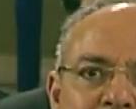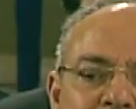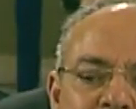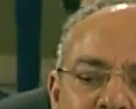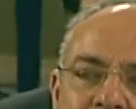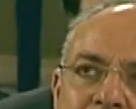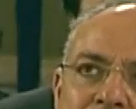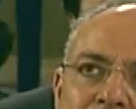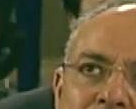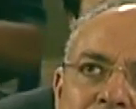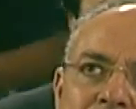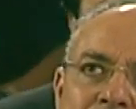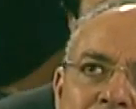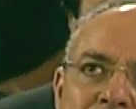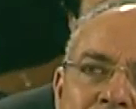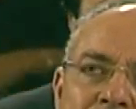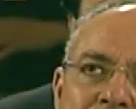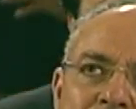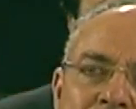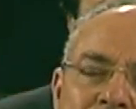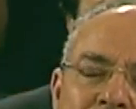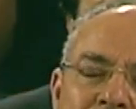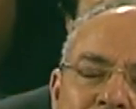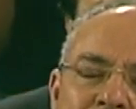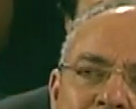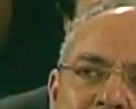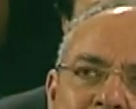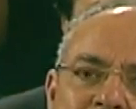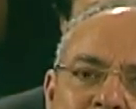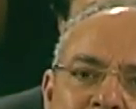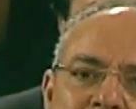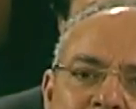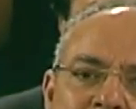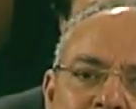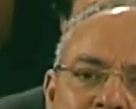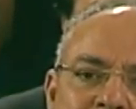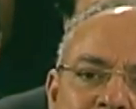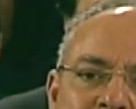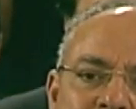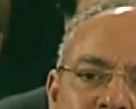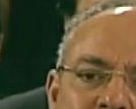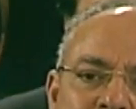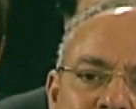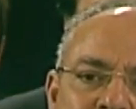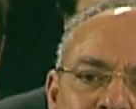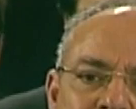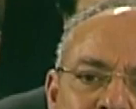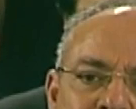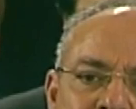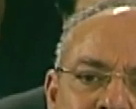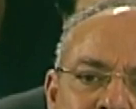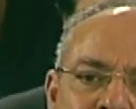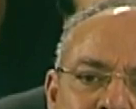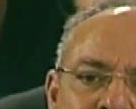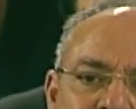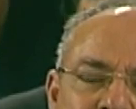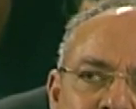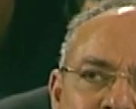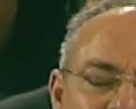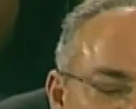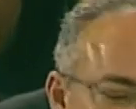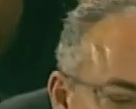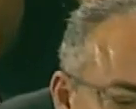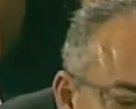Hemos acompañado durante todo este tiempo las políticas públicas a través de el apoyo en